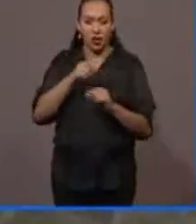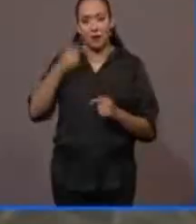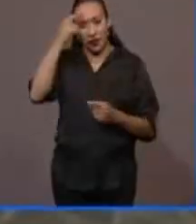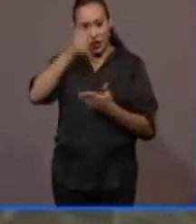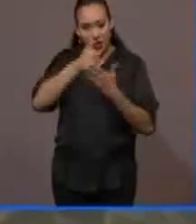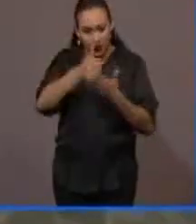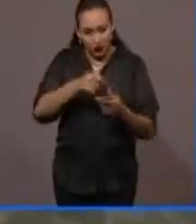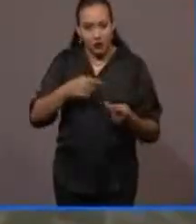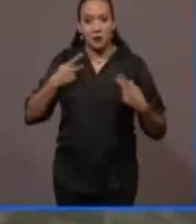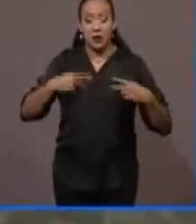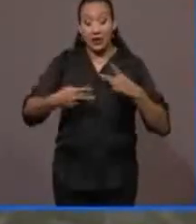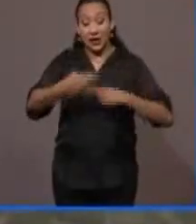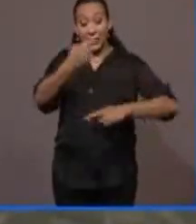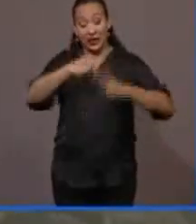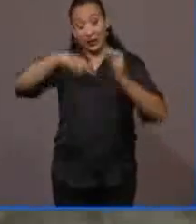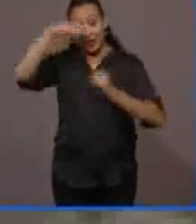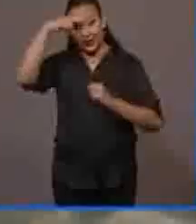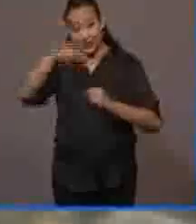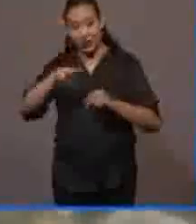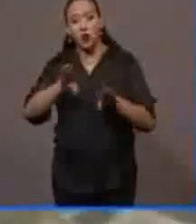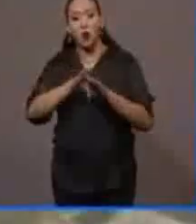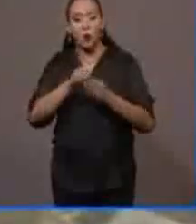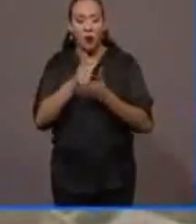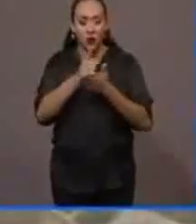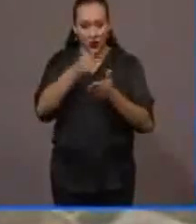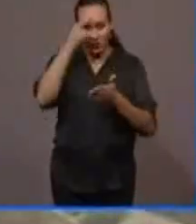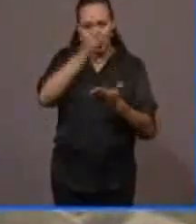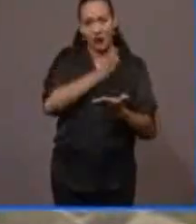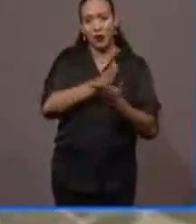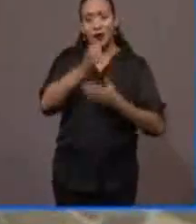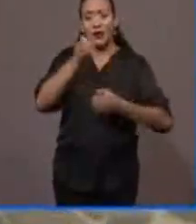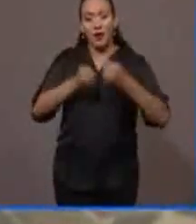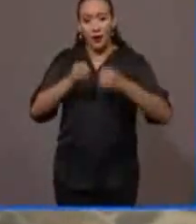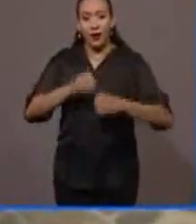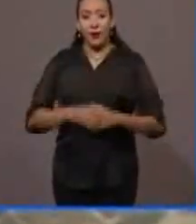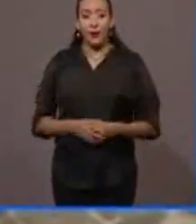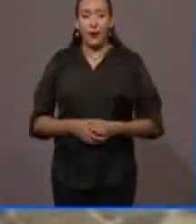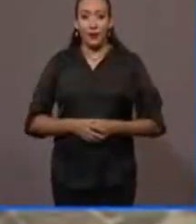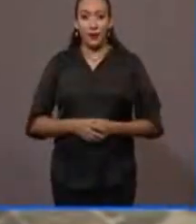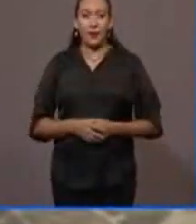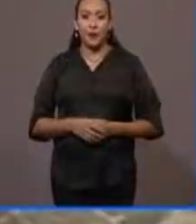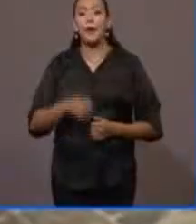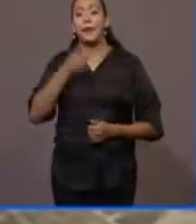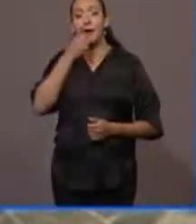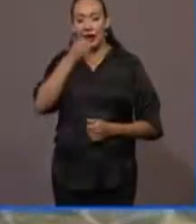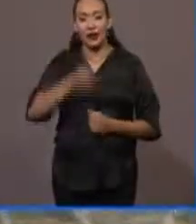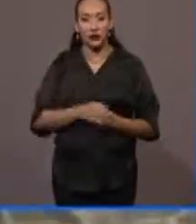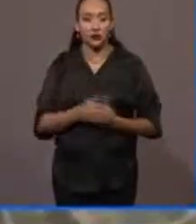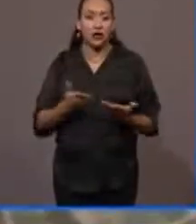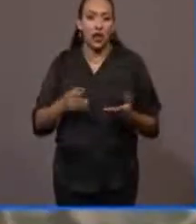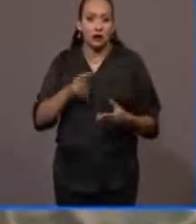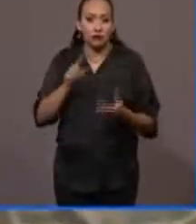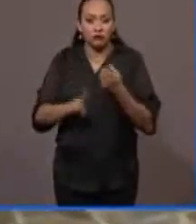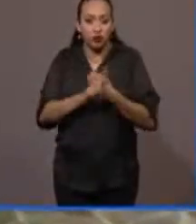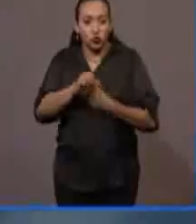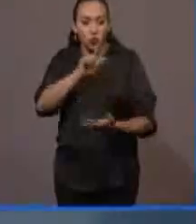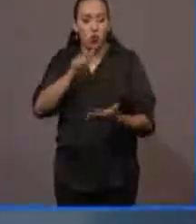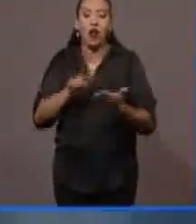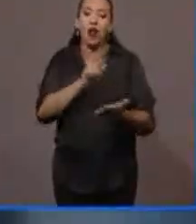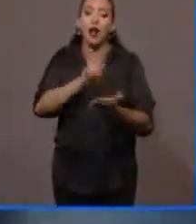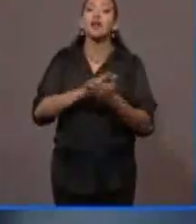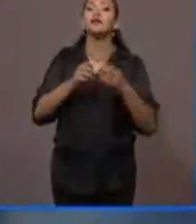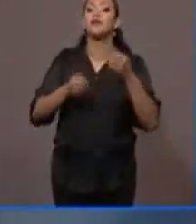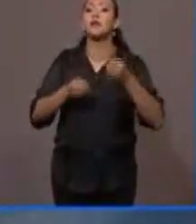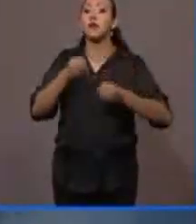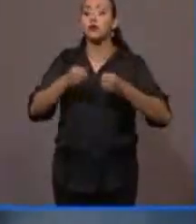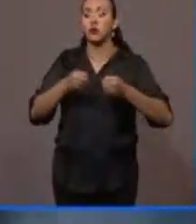de repatriación bajo principios de dignidad y justicia social. Indicaron que las implicaciones jurídicas y políticas en